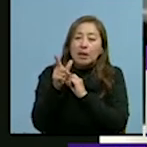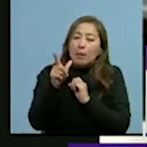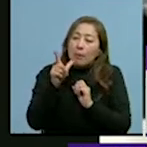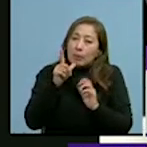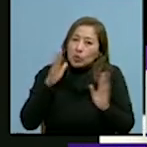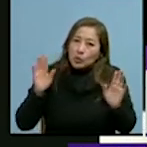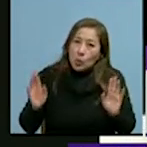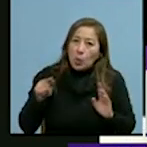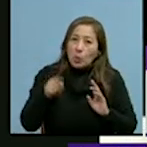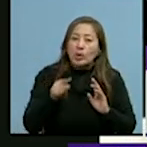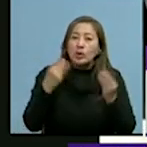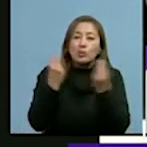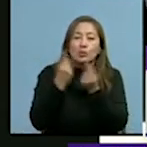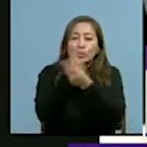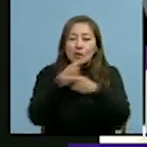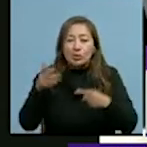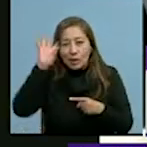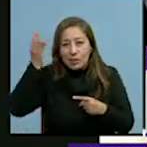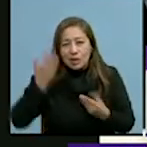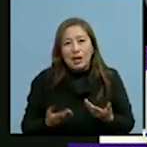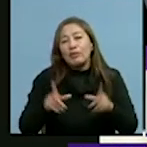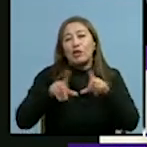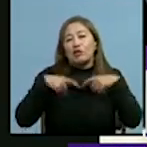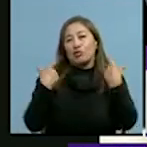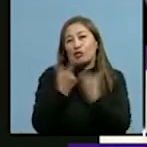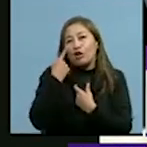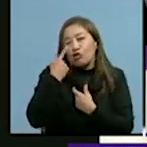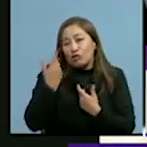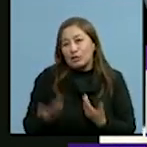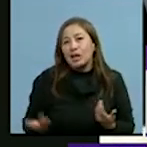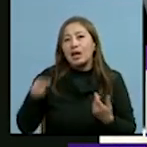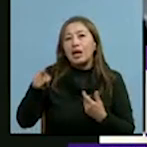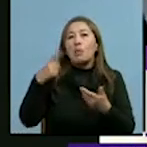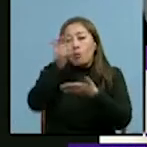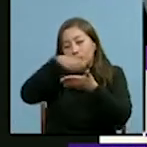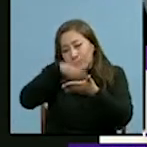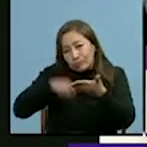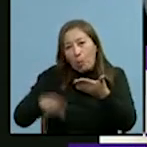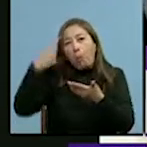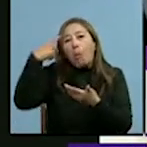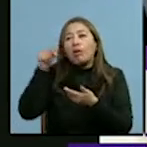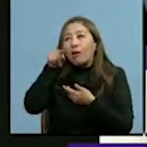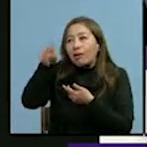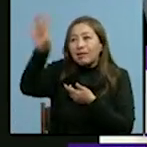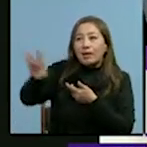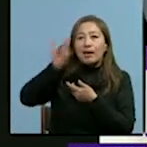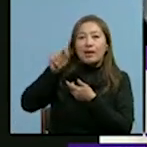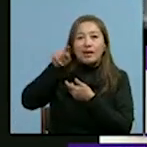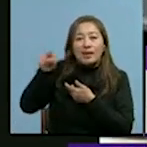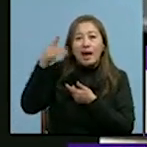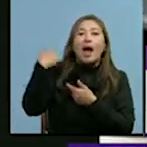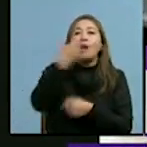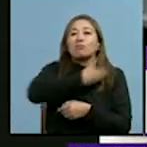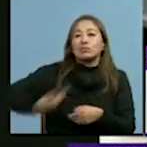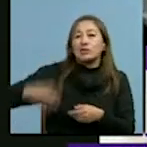por supuesto ya un montón de cosas ya las sabemos como sociedad, pero queremos hacer un informe de todas las razones por las cuales creemos que